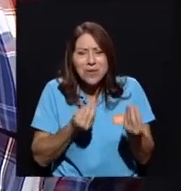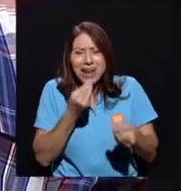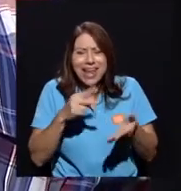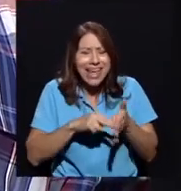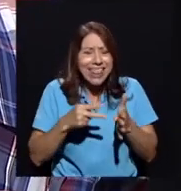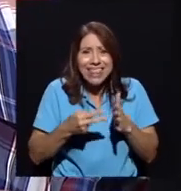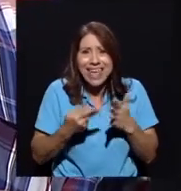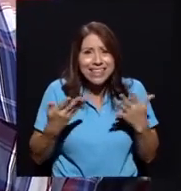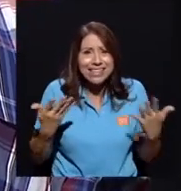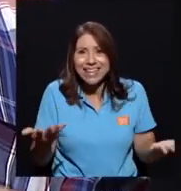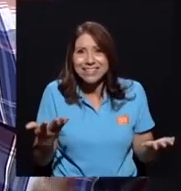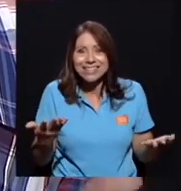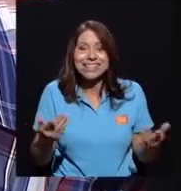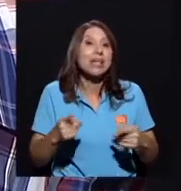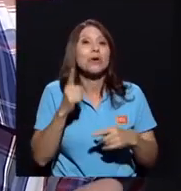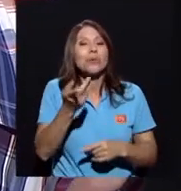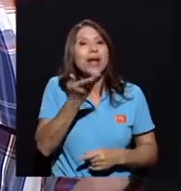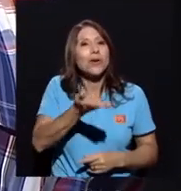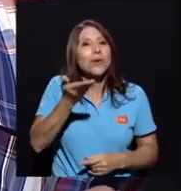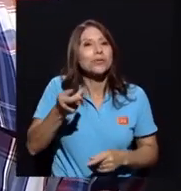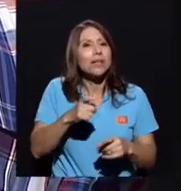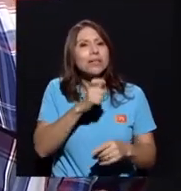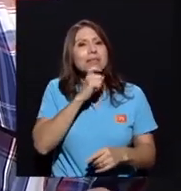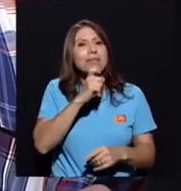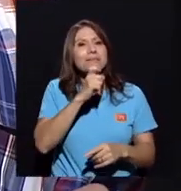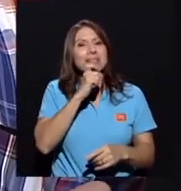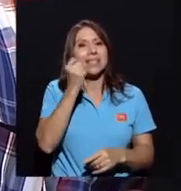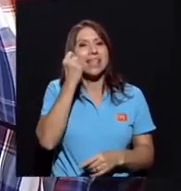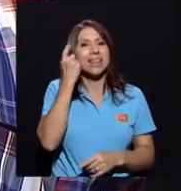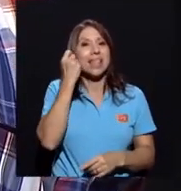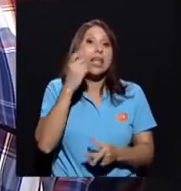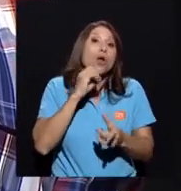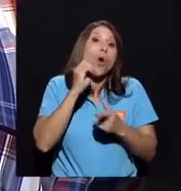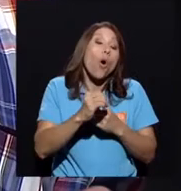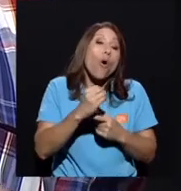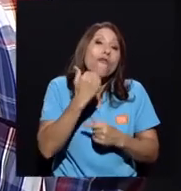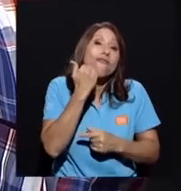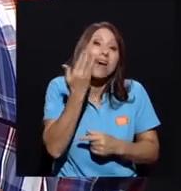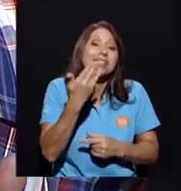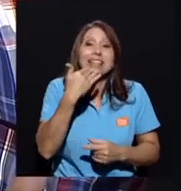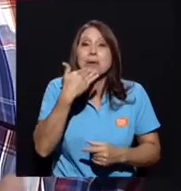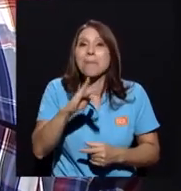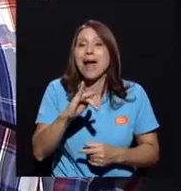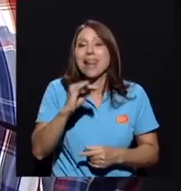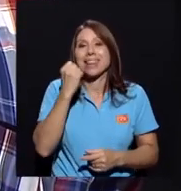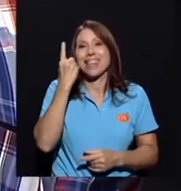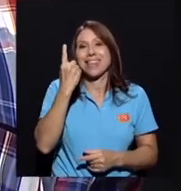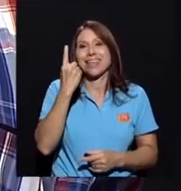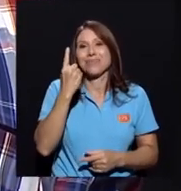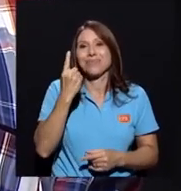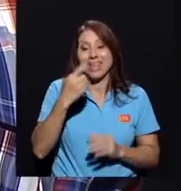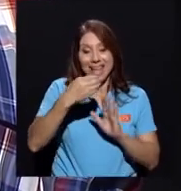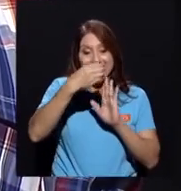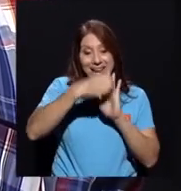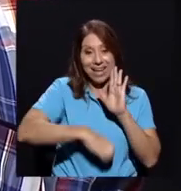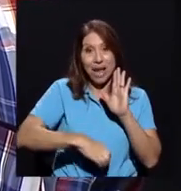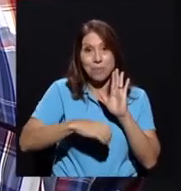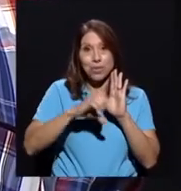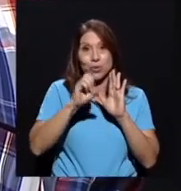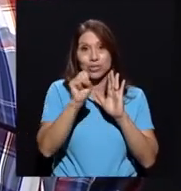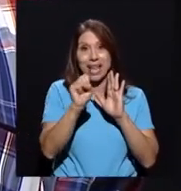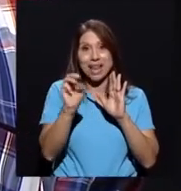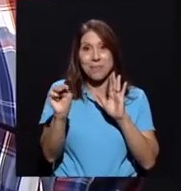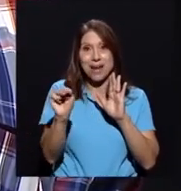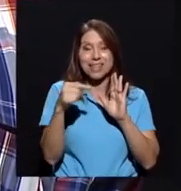una cosa difícil de entender o fácil de mal entenderla y el capítulo éste salen martín en